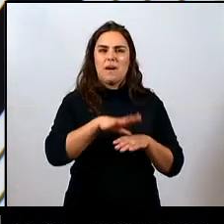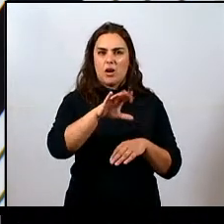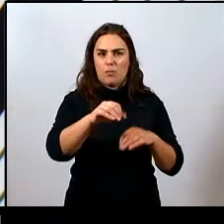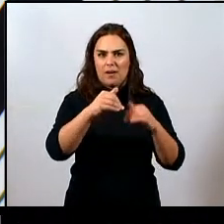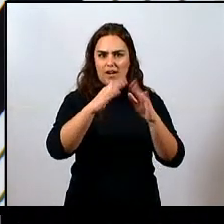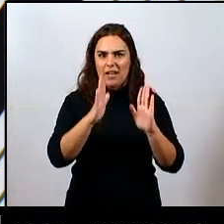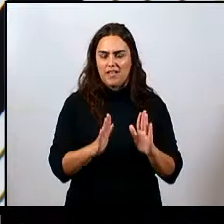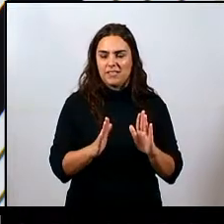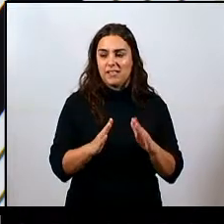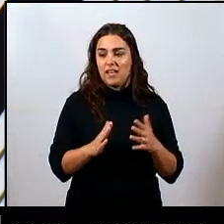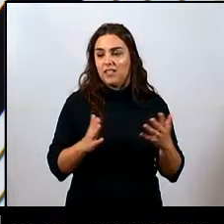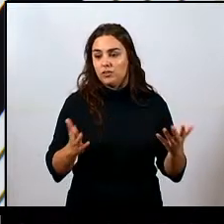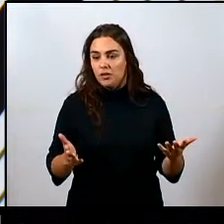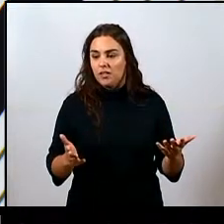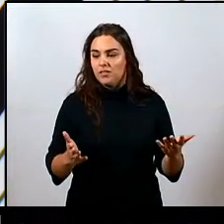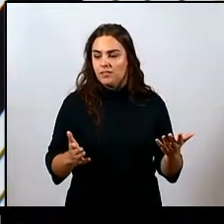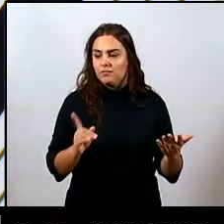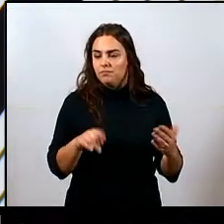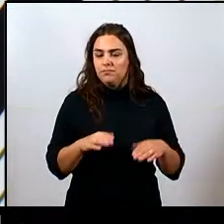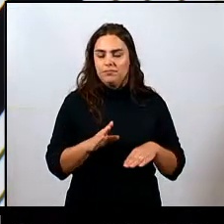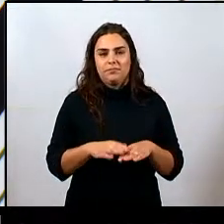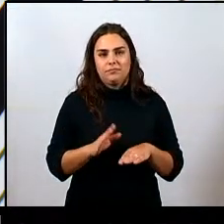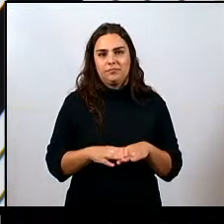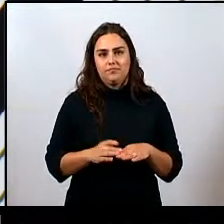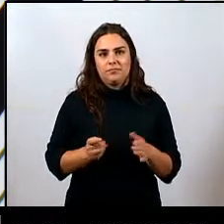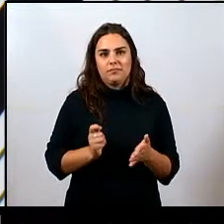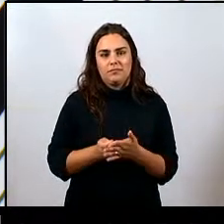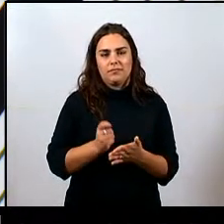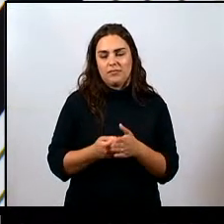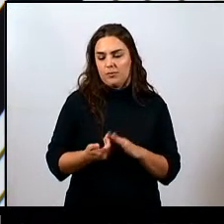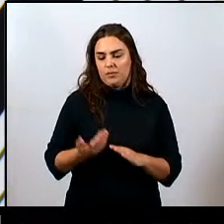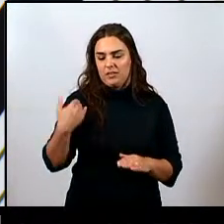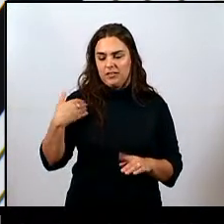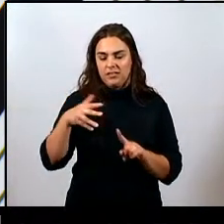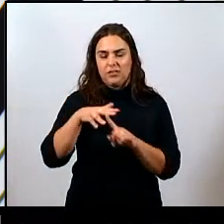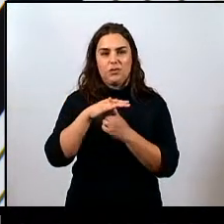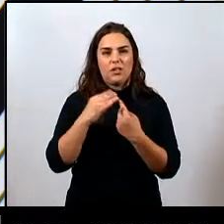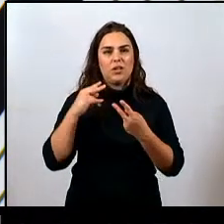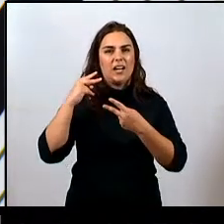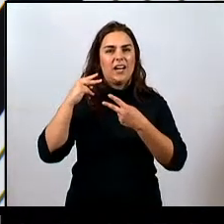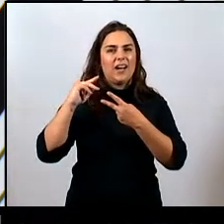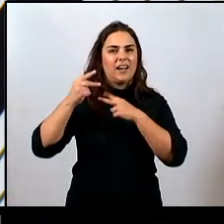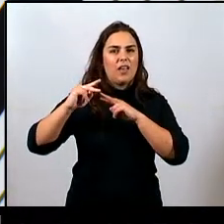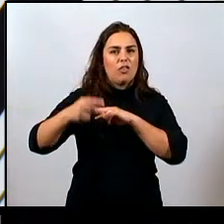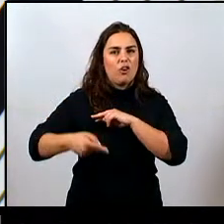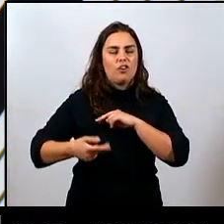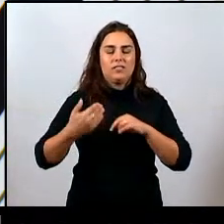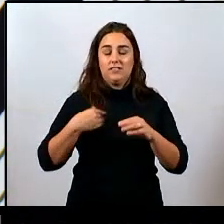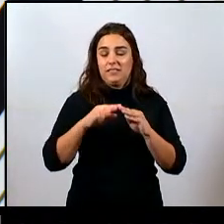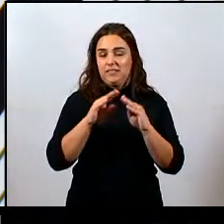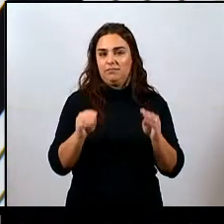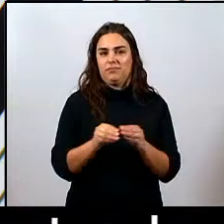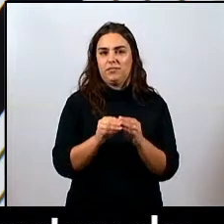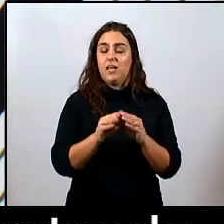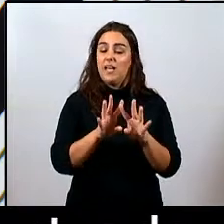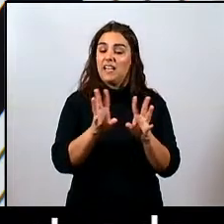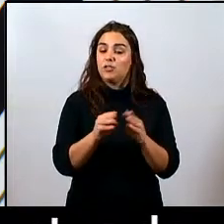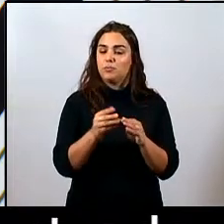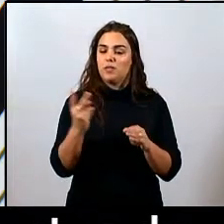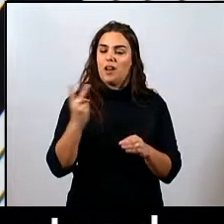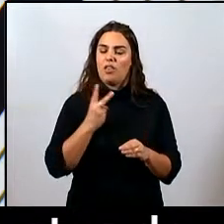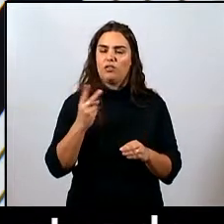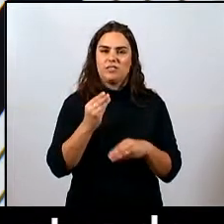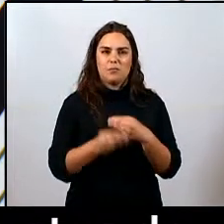vivienda y puedan tener para la entrada, que fue siempre el freno de generaciones anteriores. En definitiva, todo lo que estamos haciendo en las dos